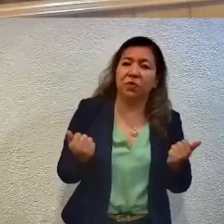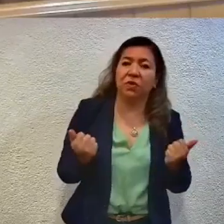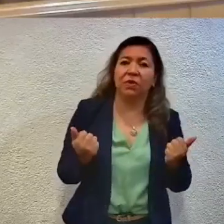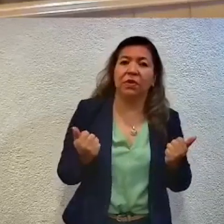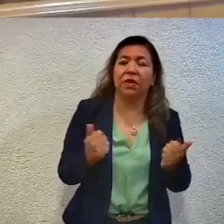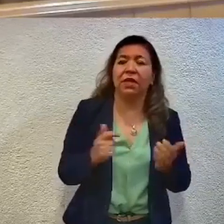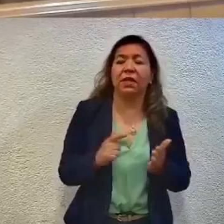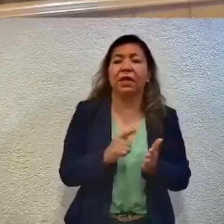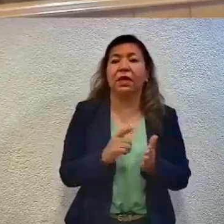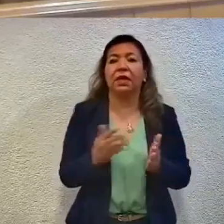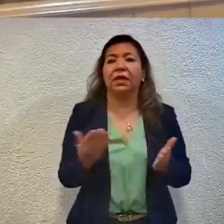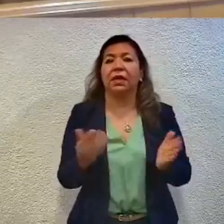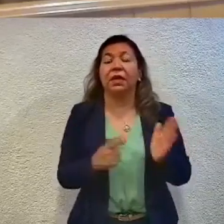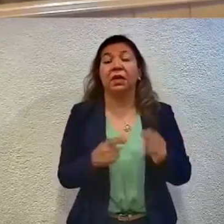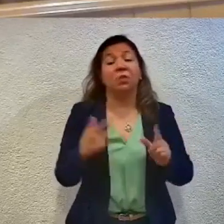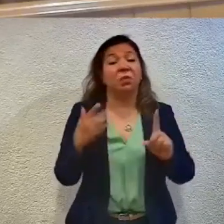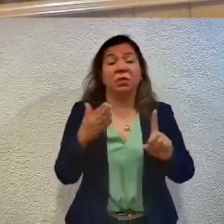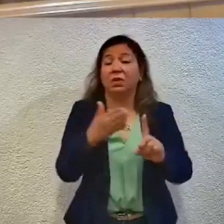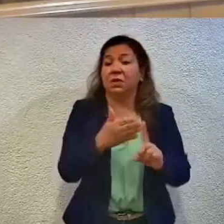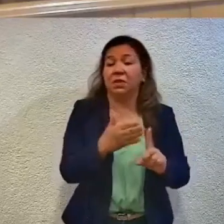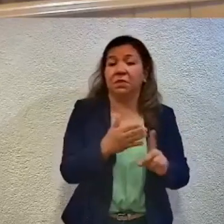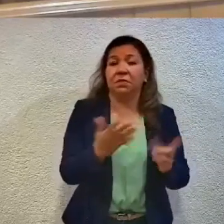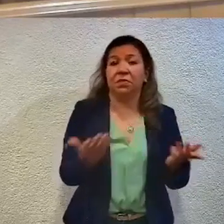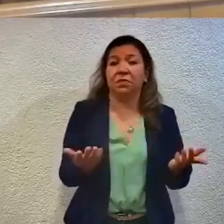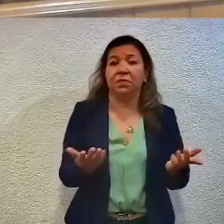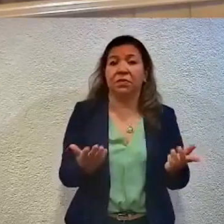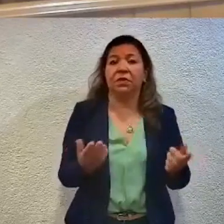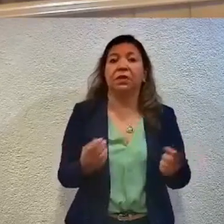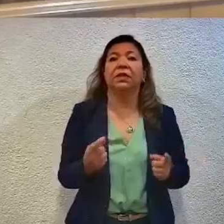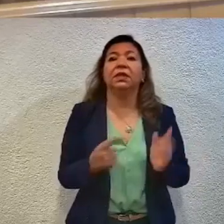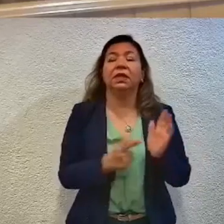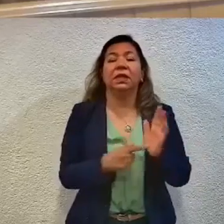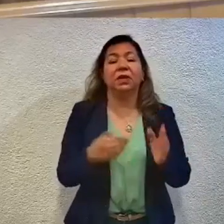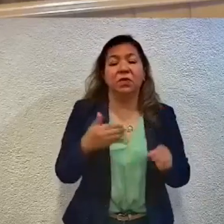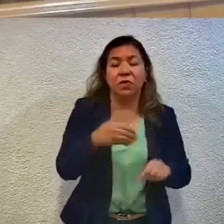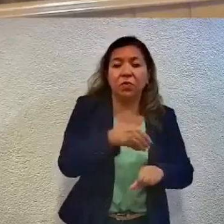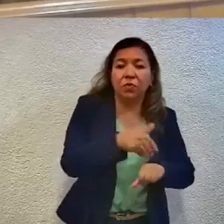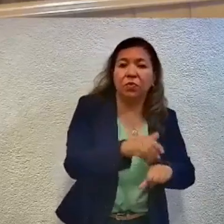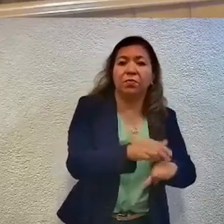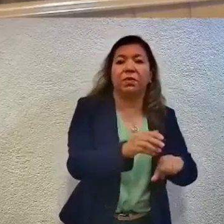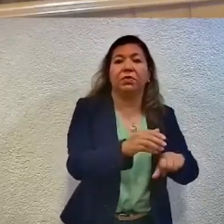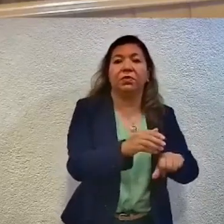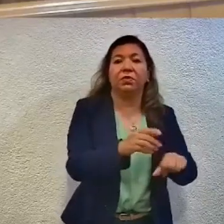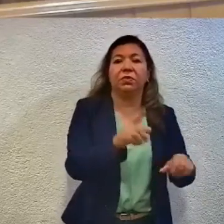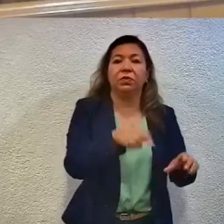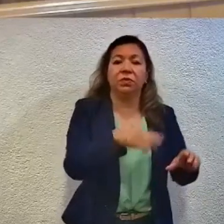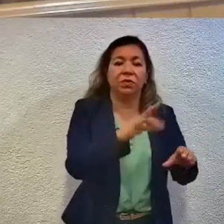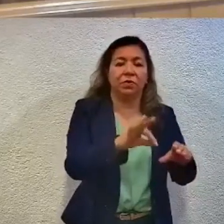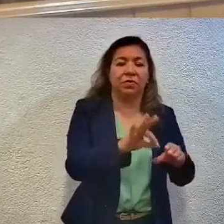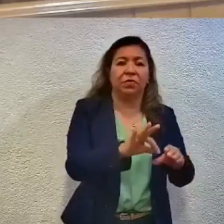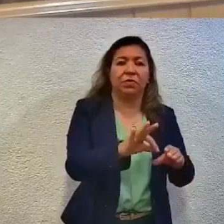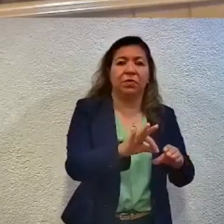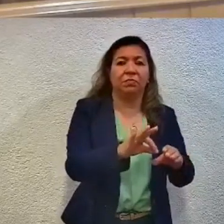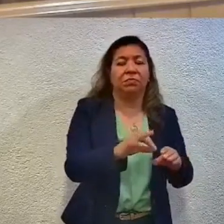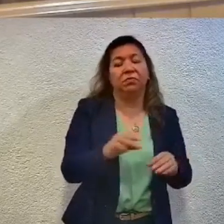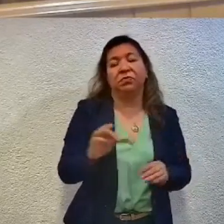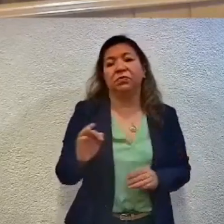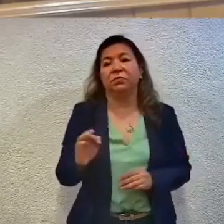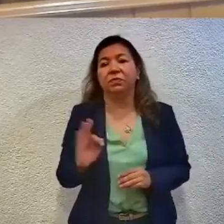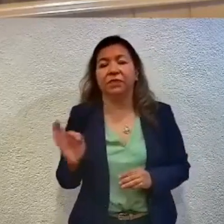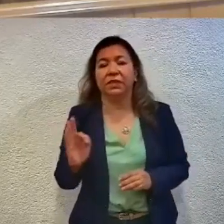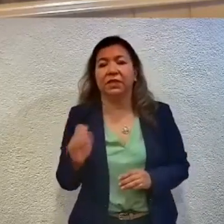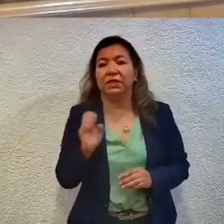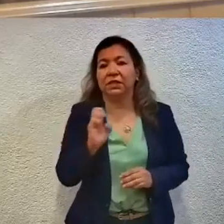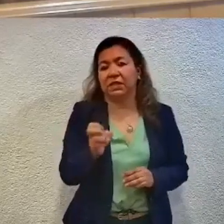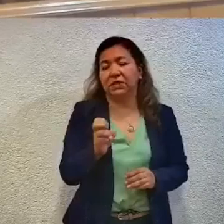jurídico que deba atenderse para declarar la procedencia de dicho recuento. Por tanto, dicha omisión no sería suficiente